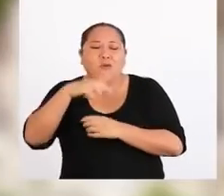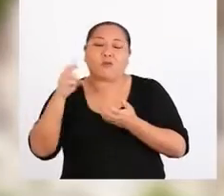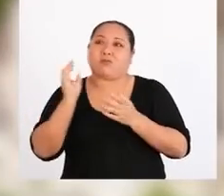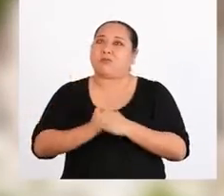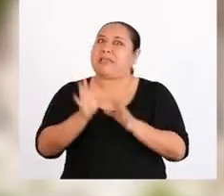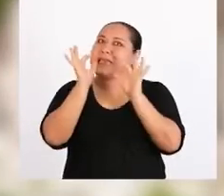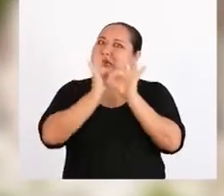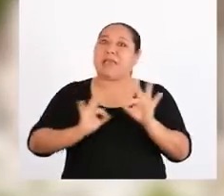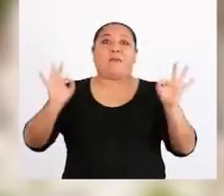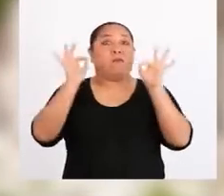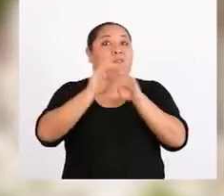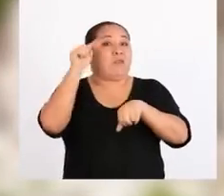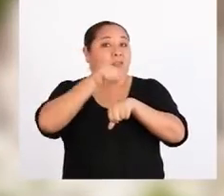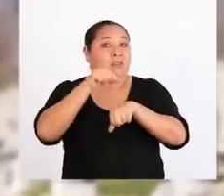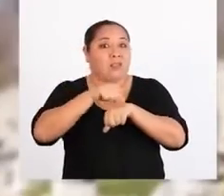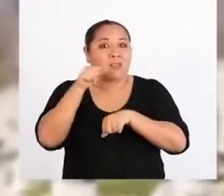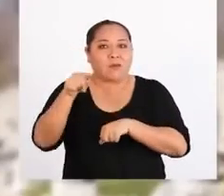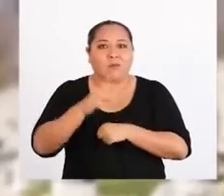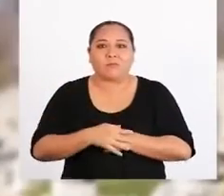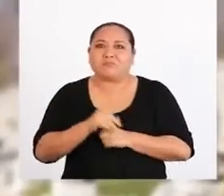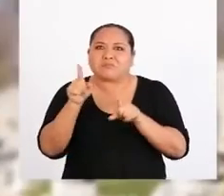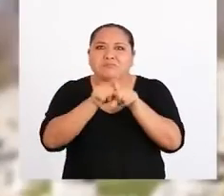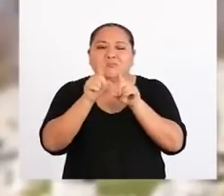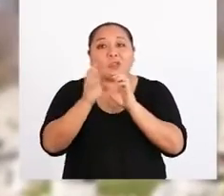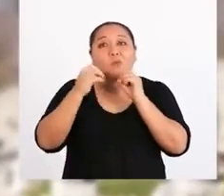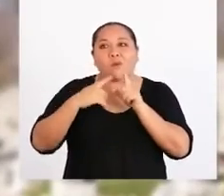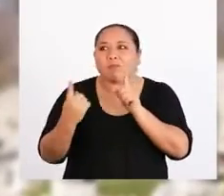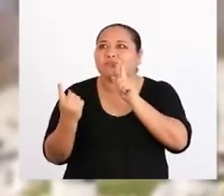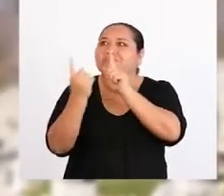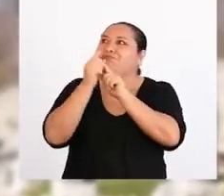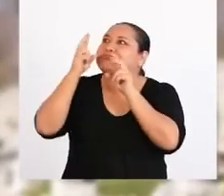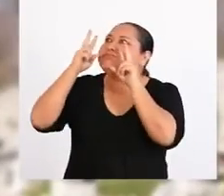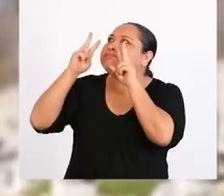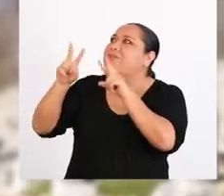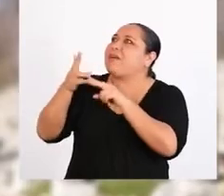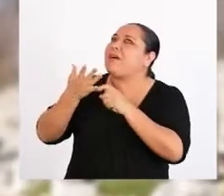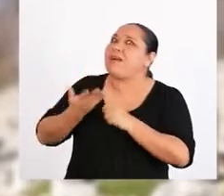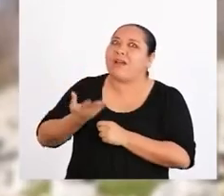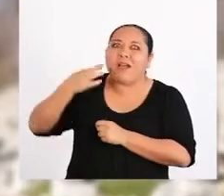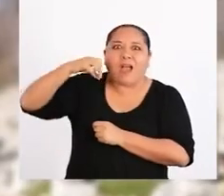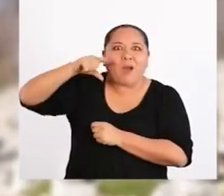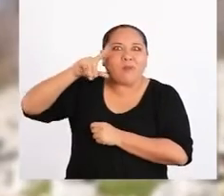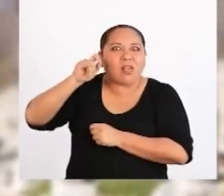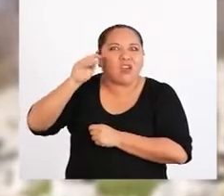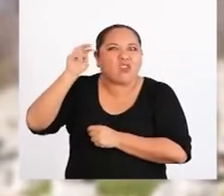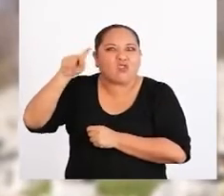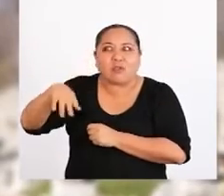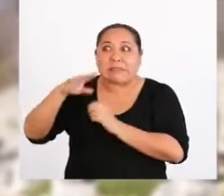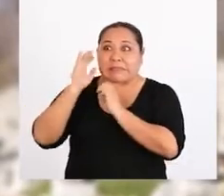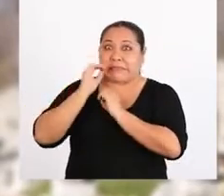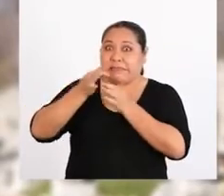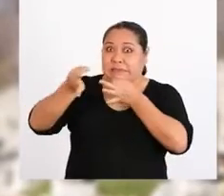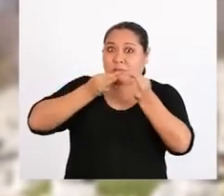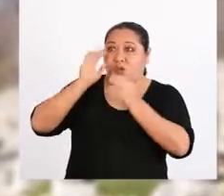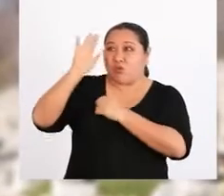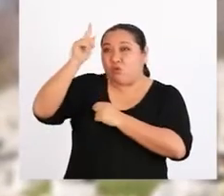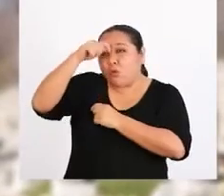más prominentes de la época. Hasta tuvo la oportunidad de ver al mismísimo Platón exponer sus